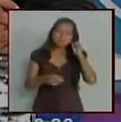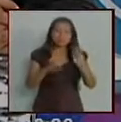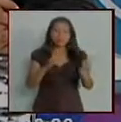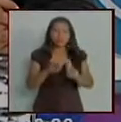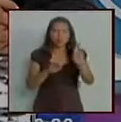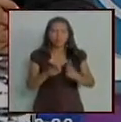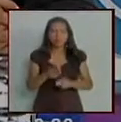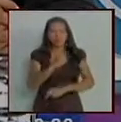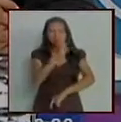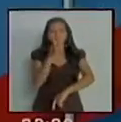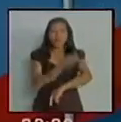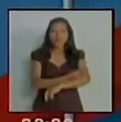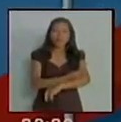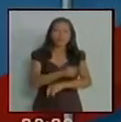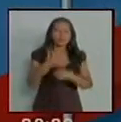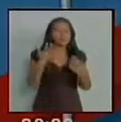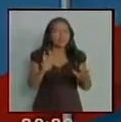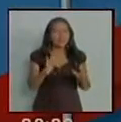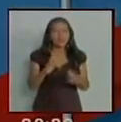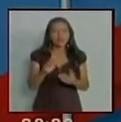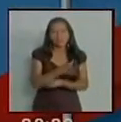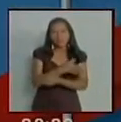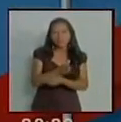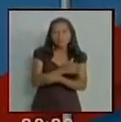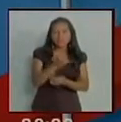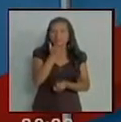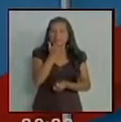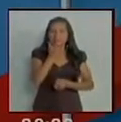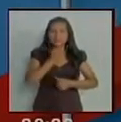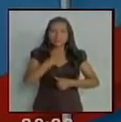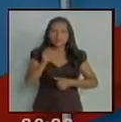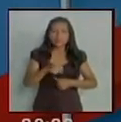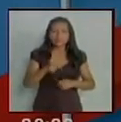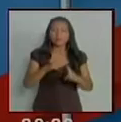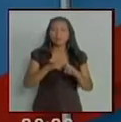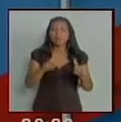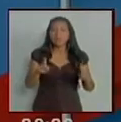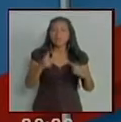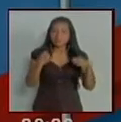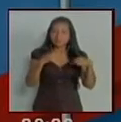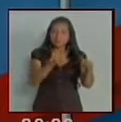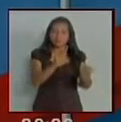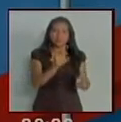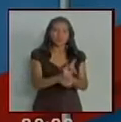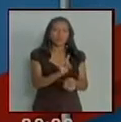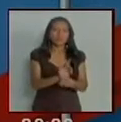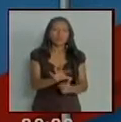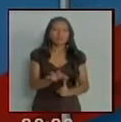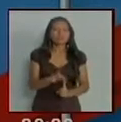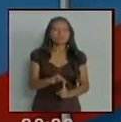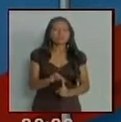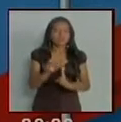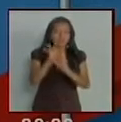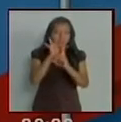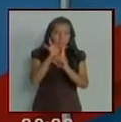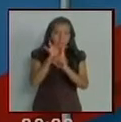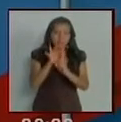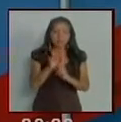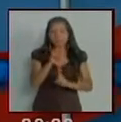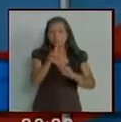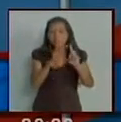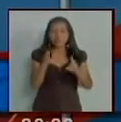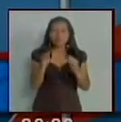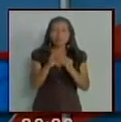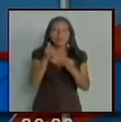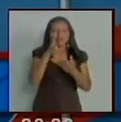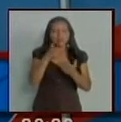alta intensidad, el sonido, etcétera, etcétera. El recurrir a un especialista, a médicos, a